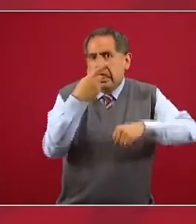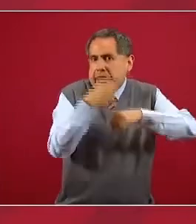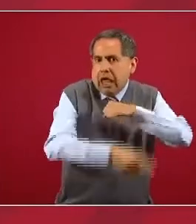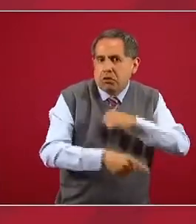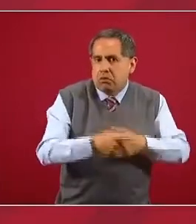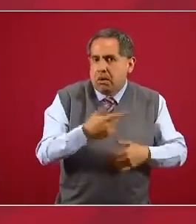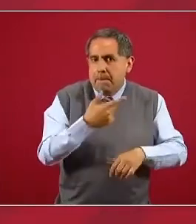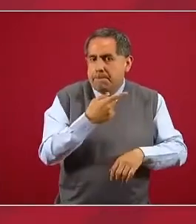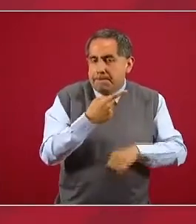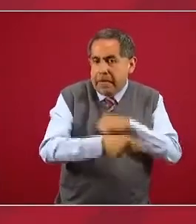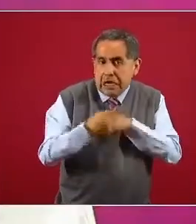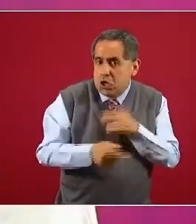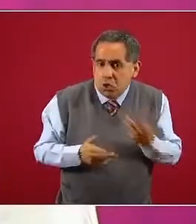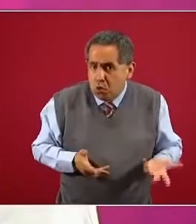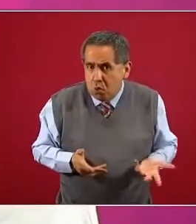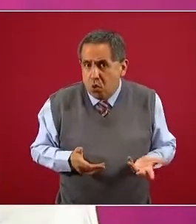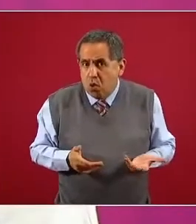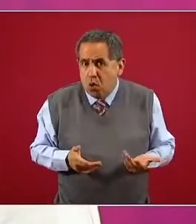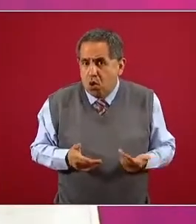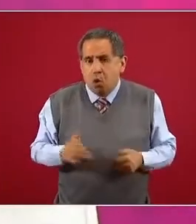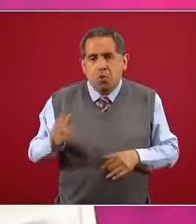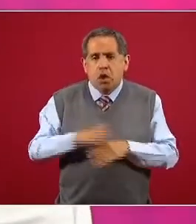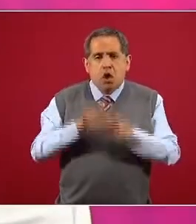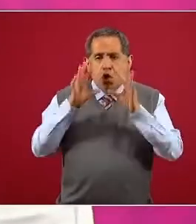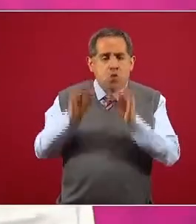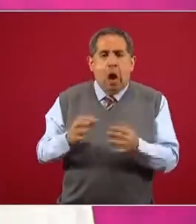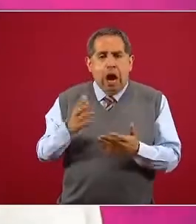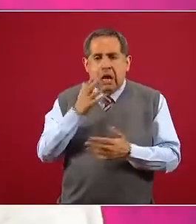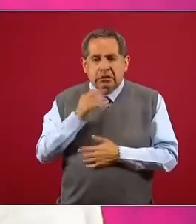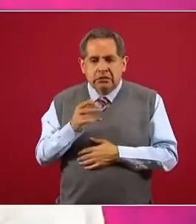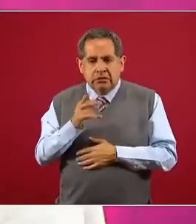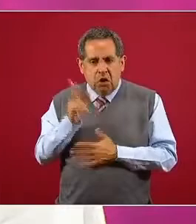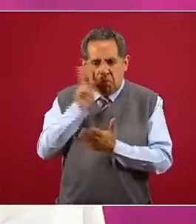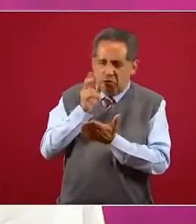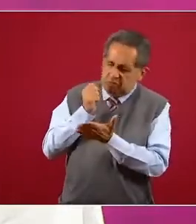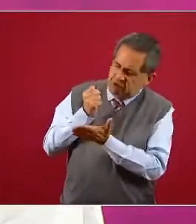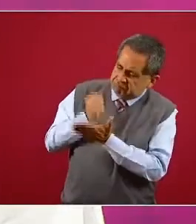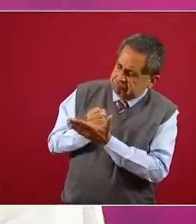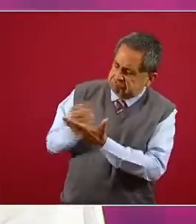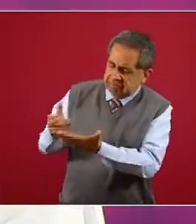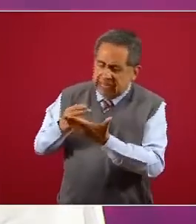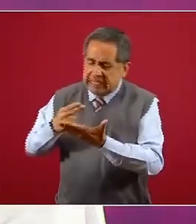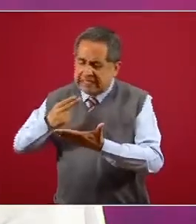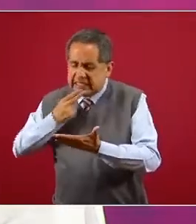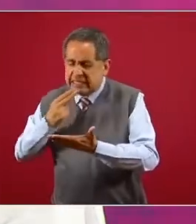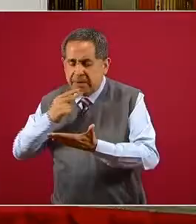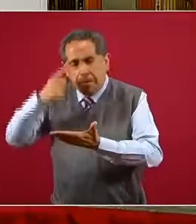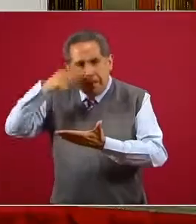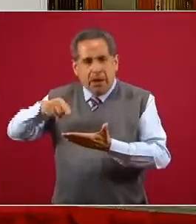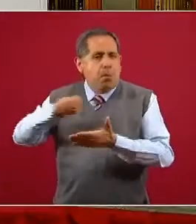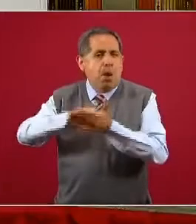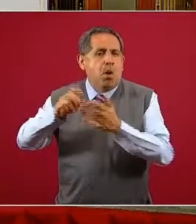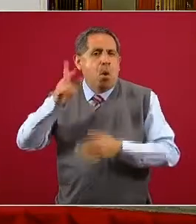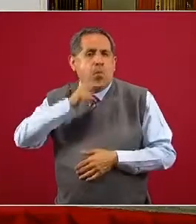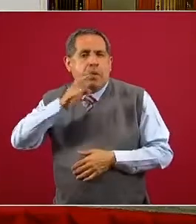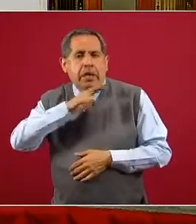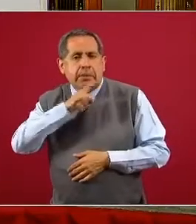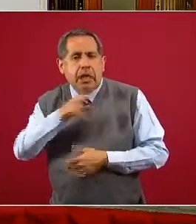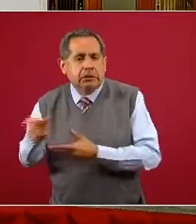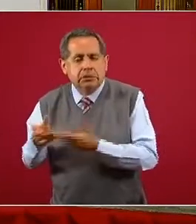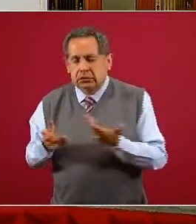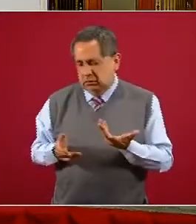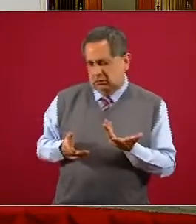porque eventualmente no existe, con un instrumento potencialmente diagnóstico como las pruebas rápidas,